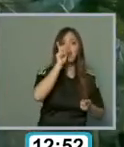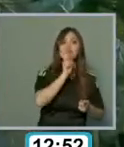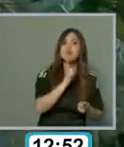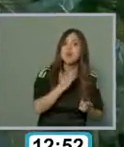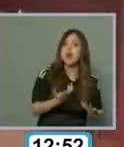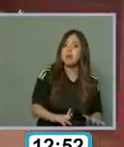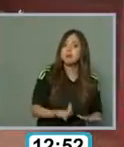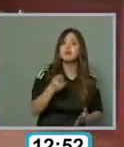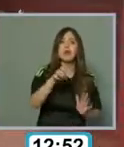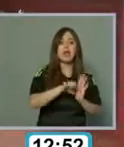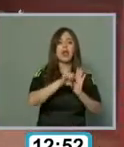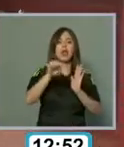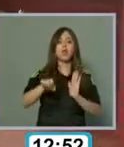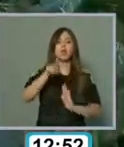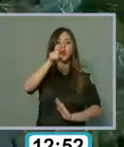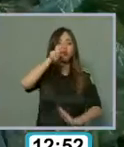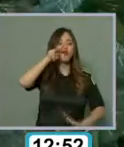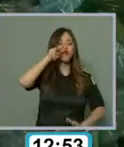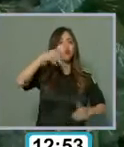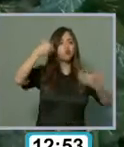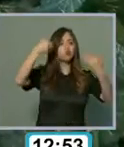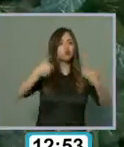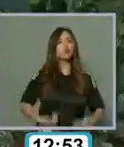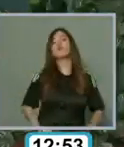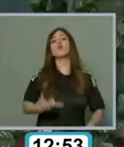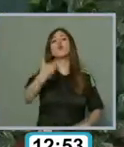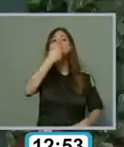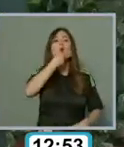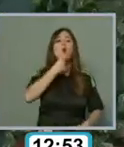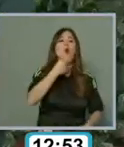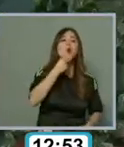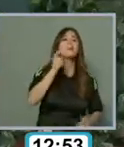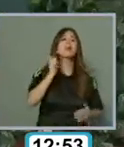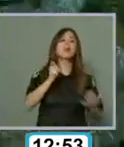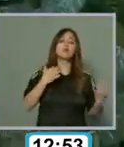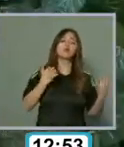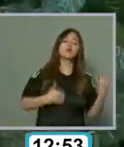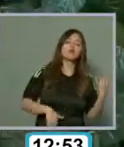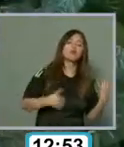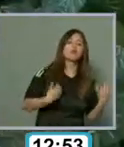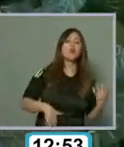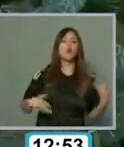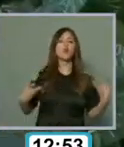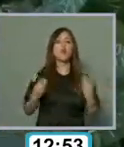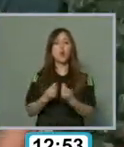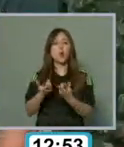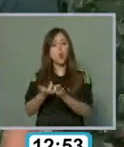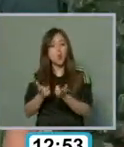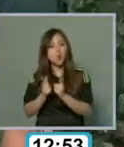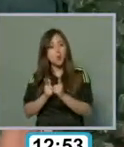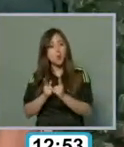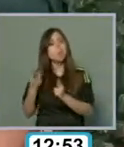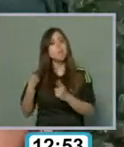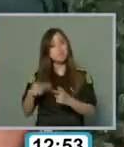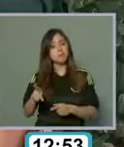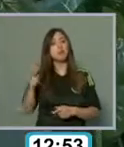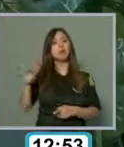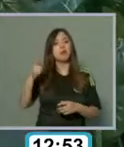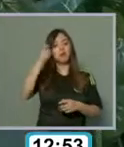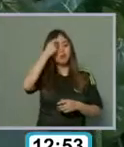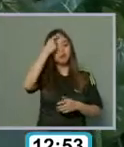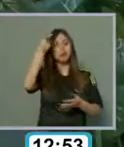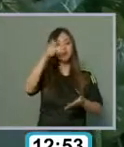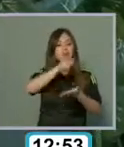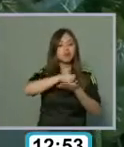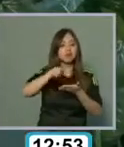ves en los escenarios con su música de guitarras, muy gruperos, pero no, son grandes compositores y que están